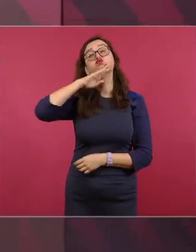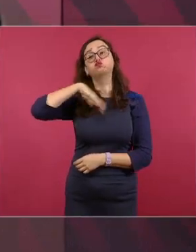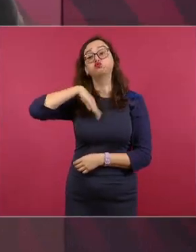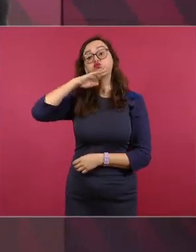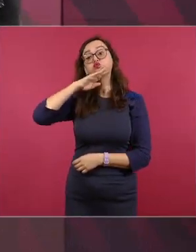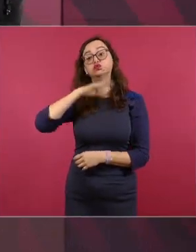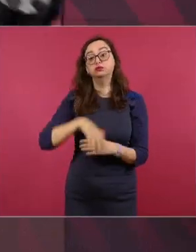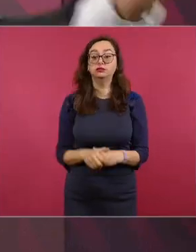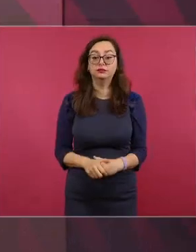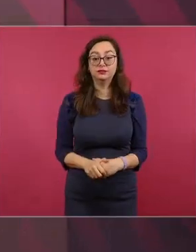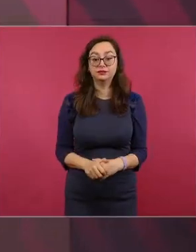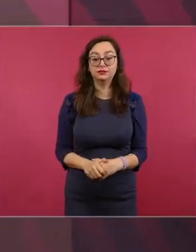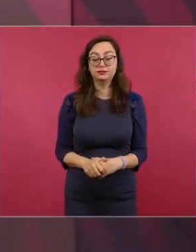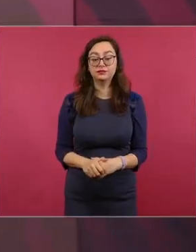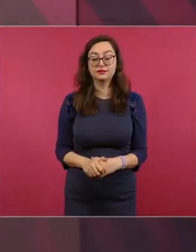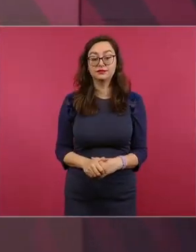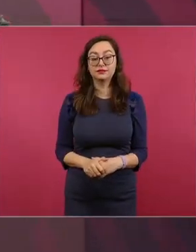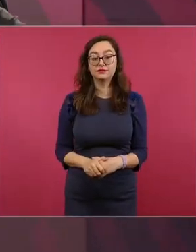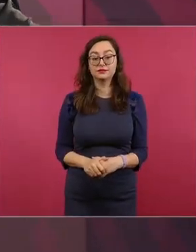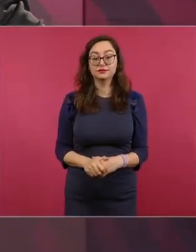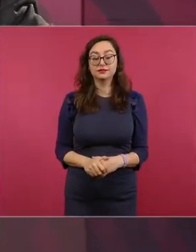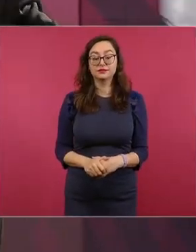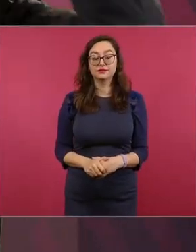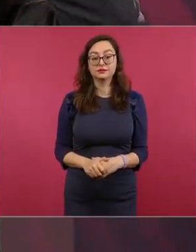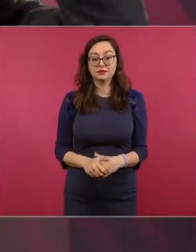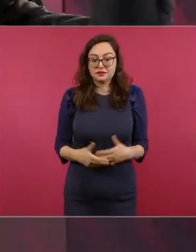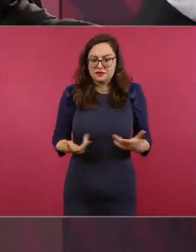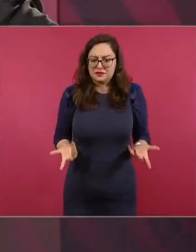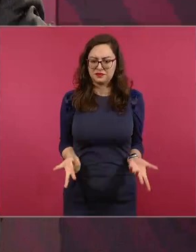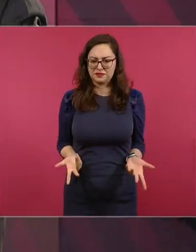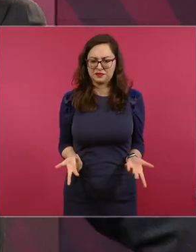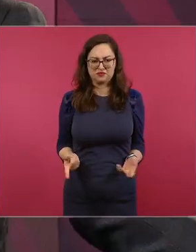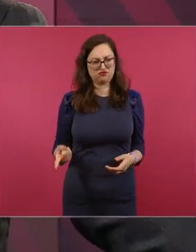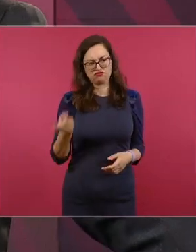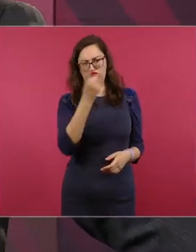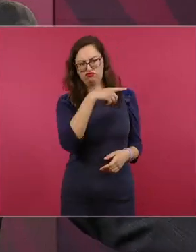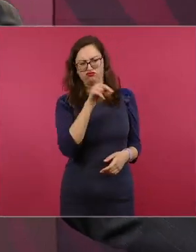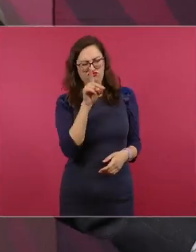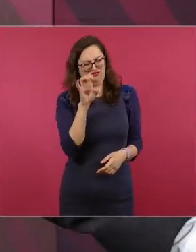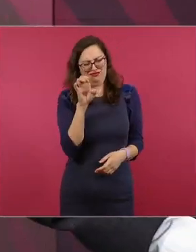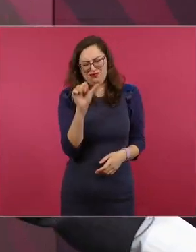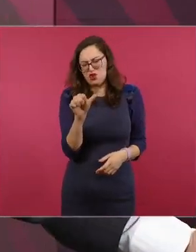era cuando ellos, de manera genial,